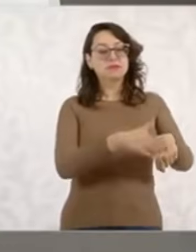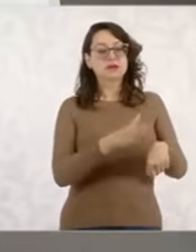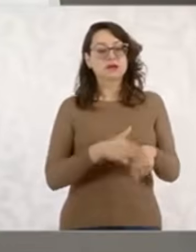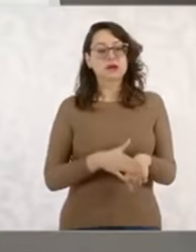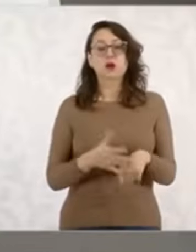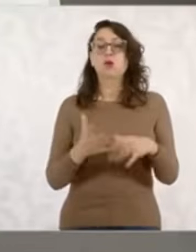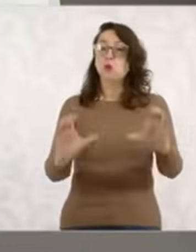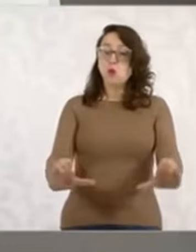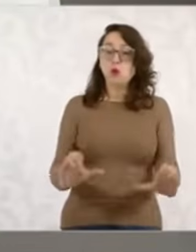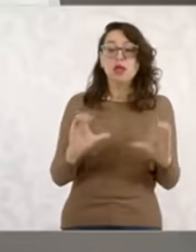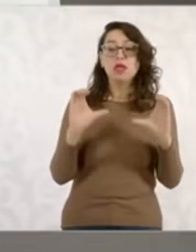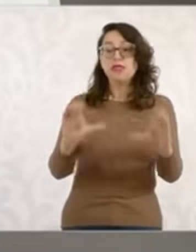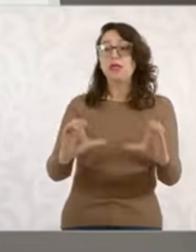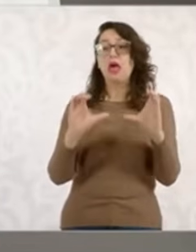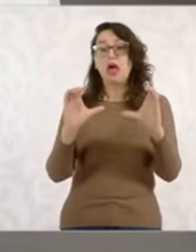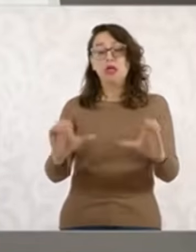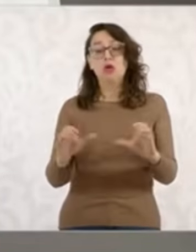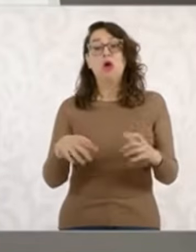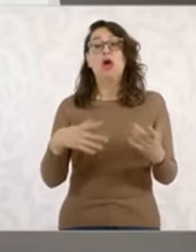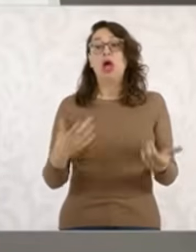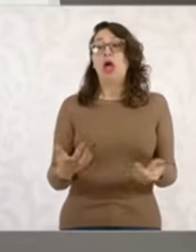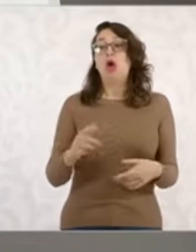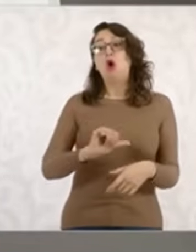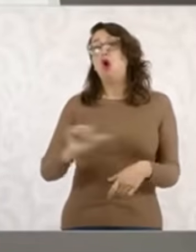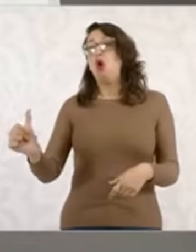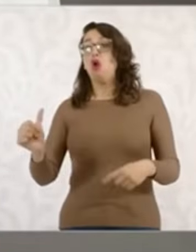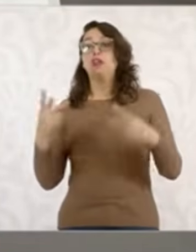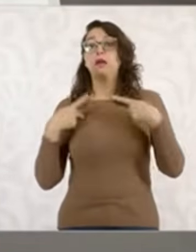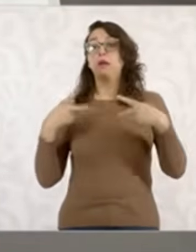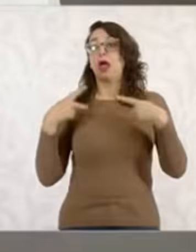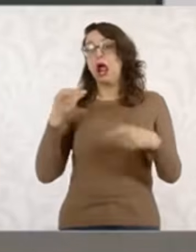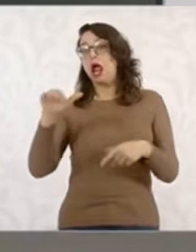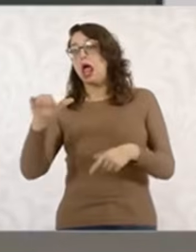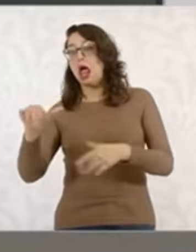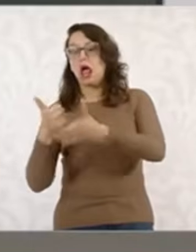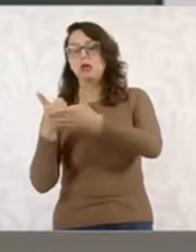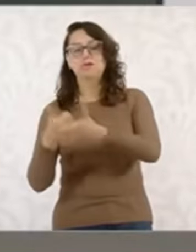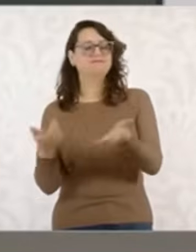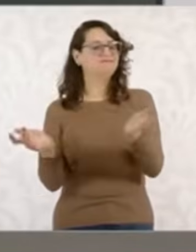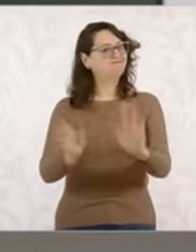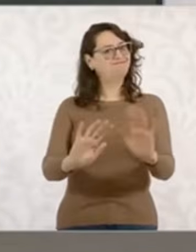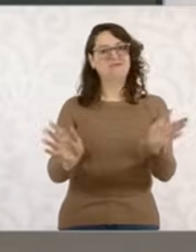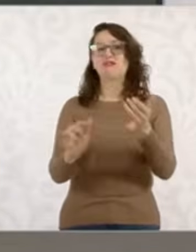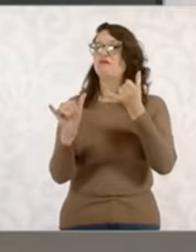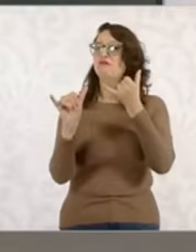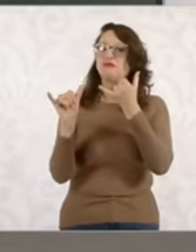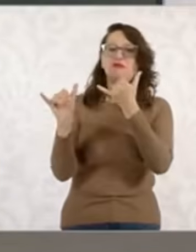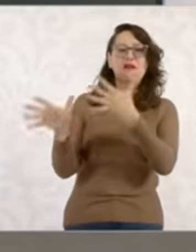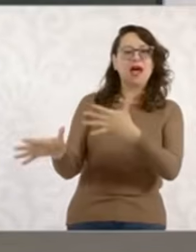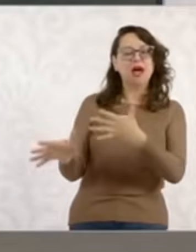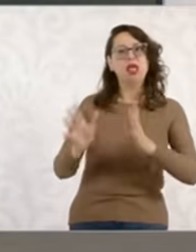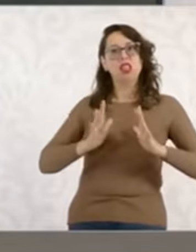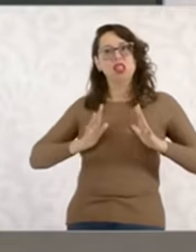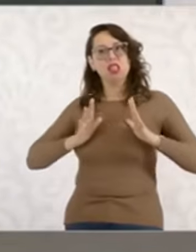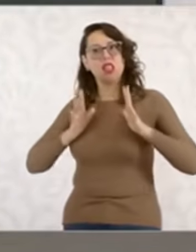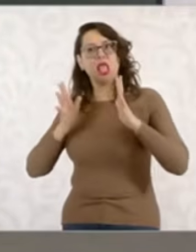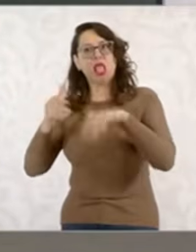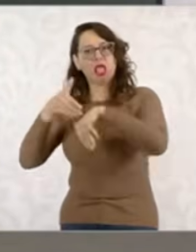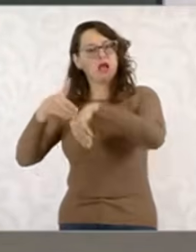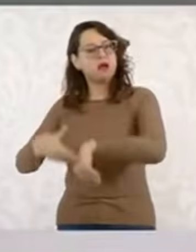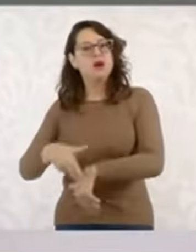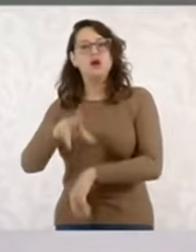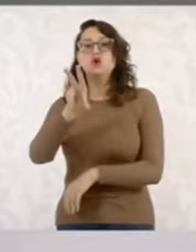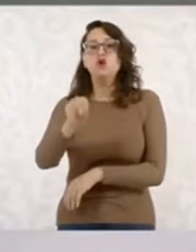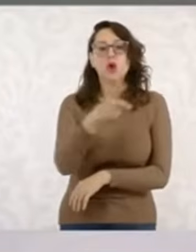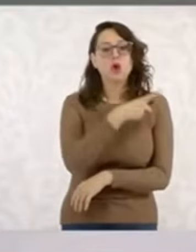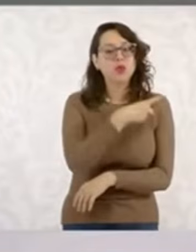caigan en fraudes, que todos los trámites han sido muy ágiles en todas las instituciones, que a través